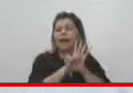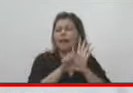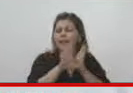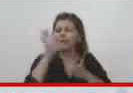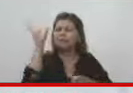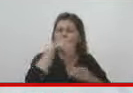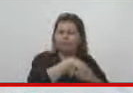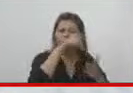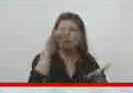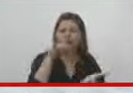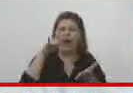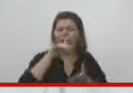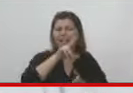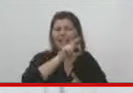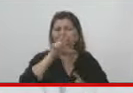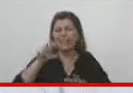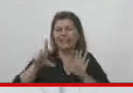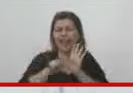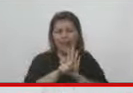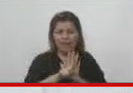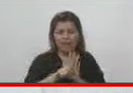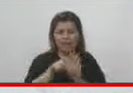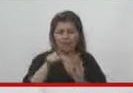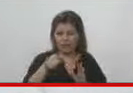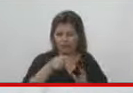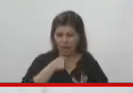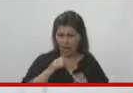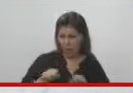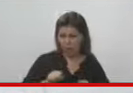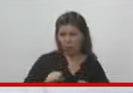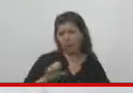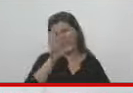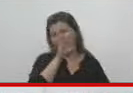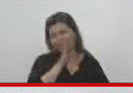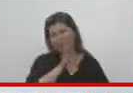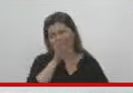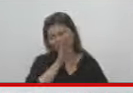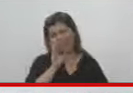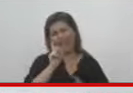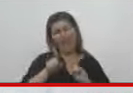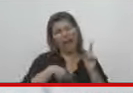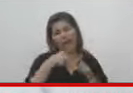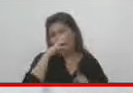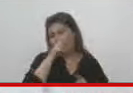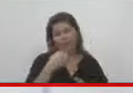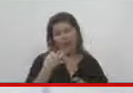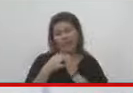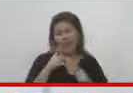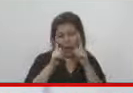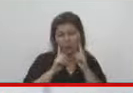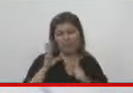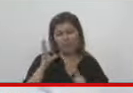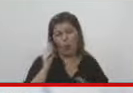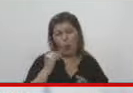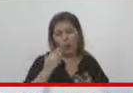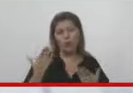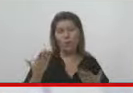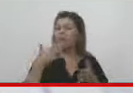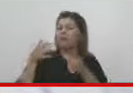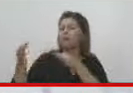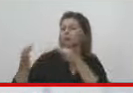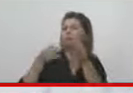leyes. ¿Me quiere provocar? Bueno, tenga paciencia, nos va a tener que escuchar. Por favor, no dialoguen